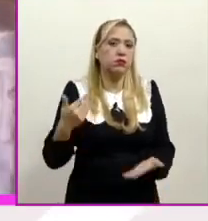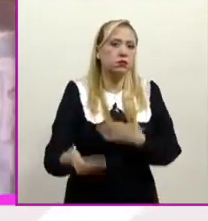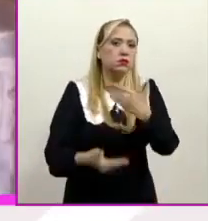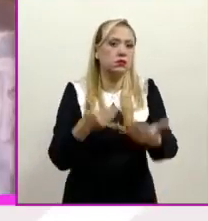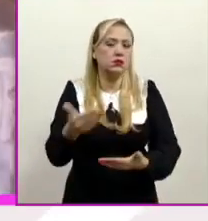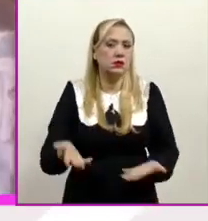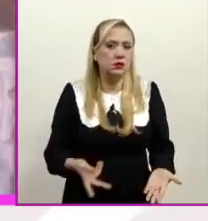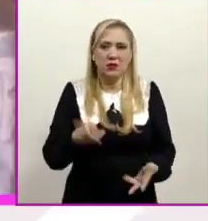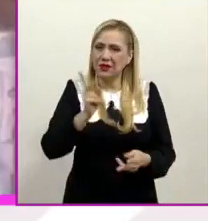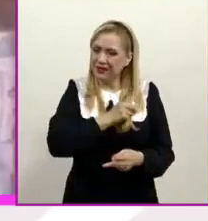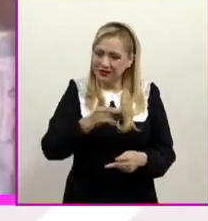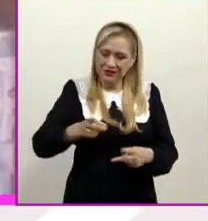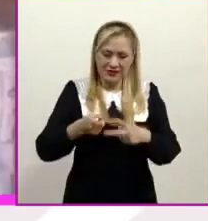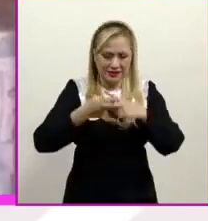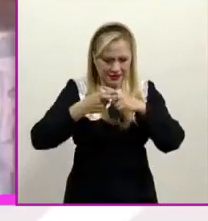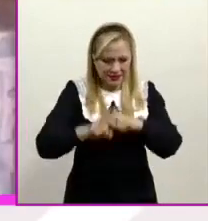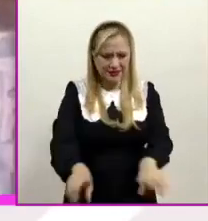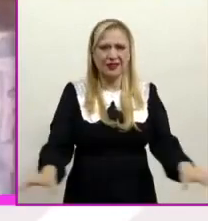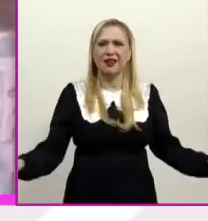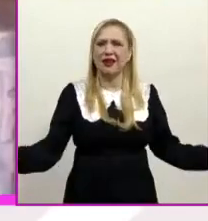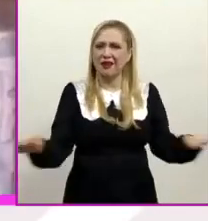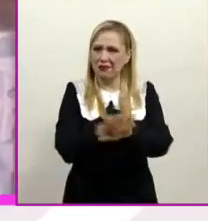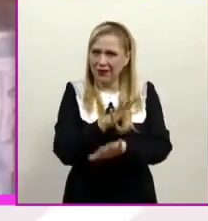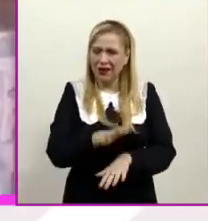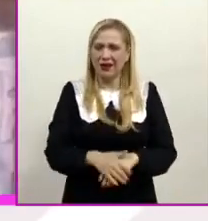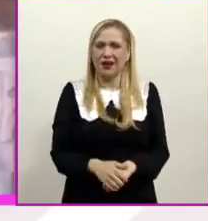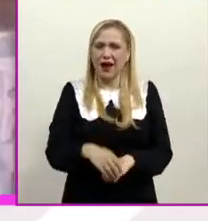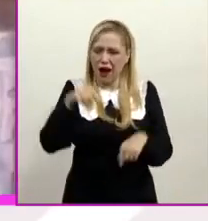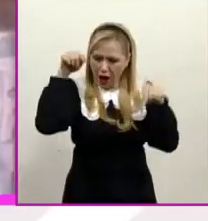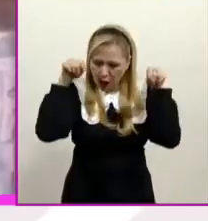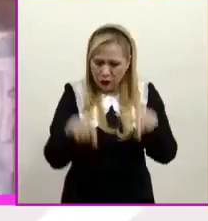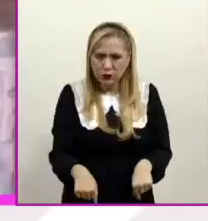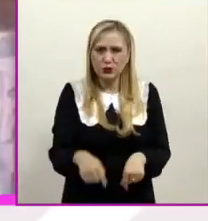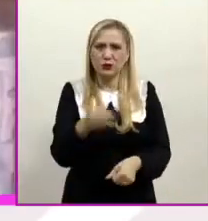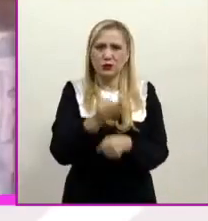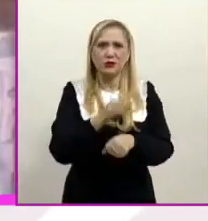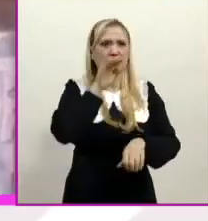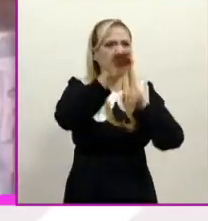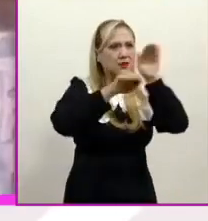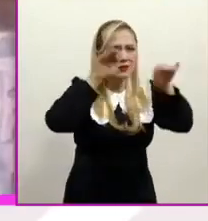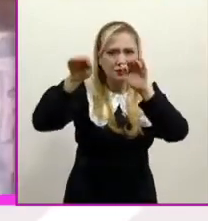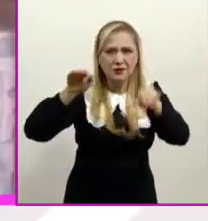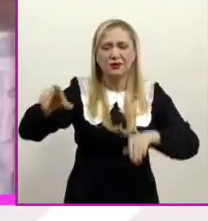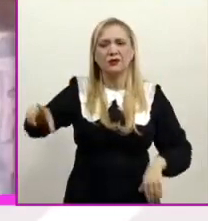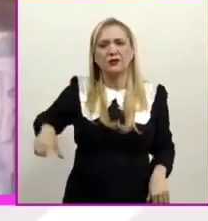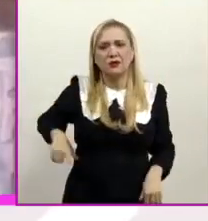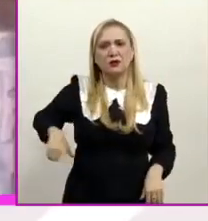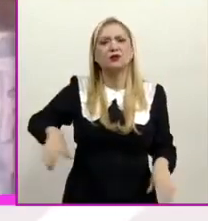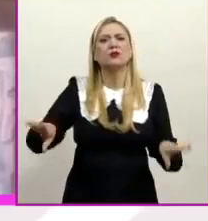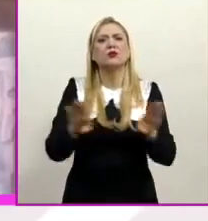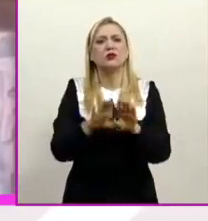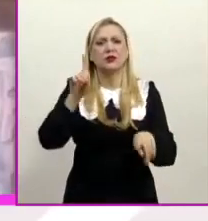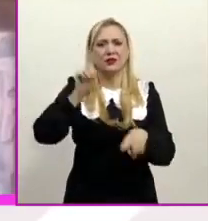Pero si no empezamos con eso ahorita, y ese sí es un llamamiento al Estado, ¿cómo podemos